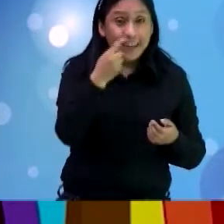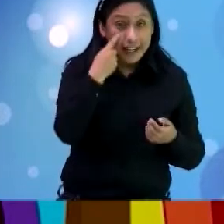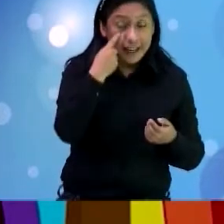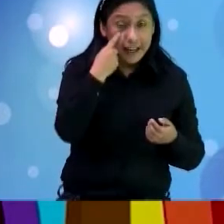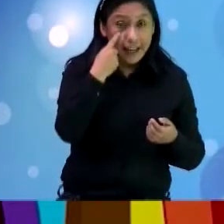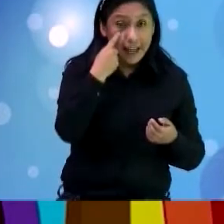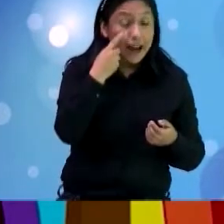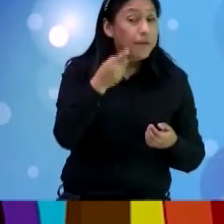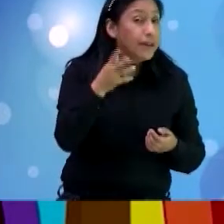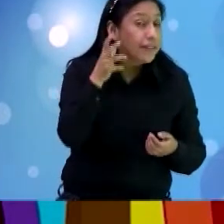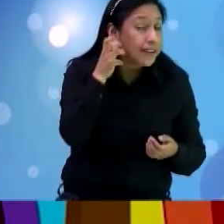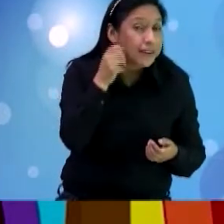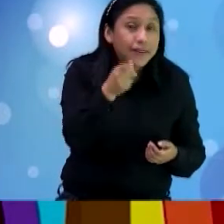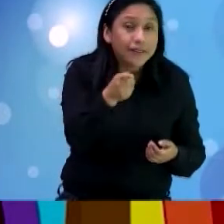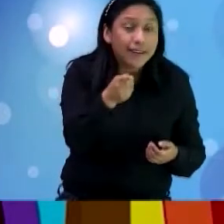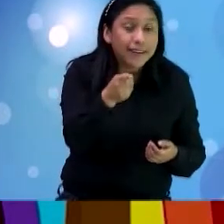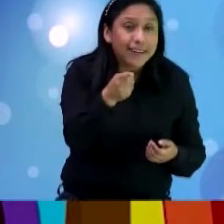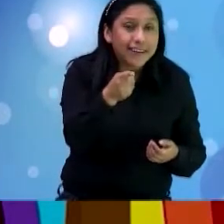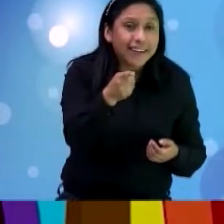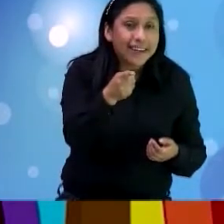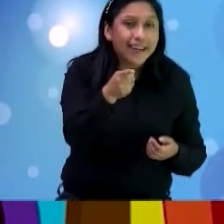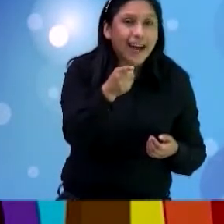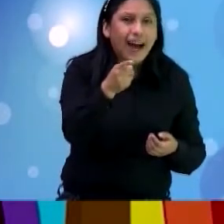¡Más fuerte! ¿Cuál es el sonido?